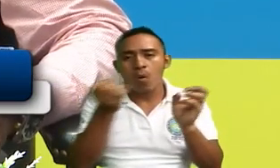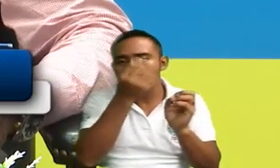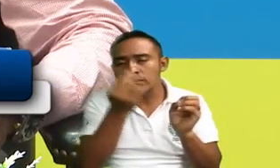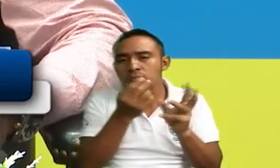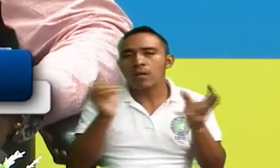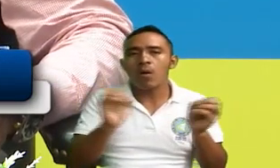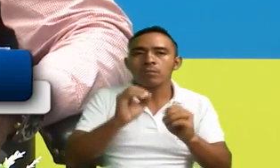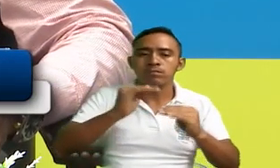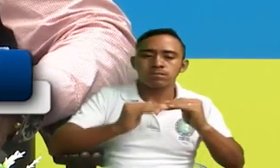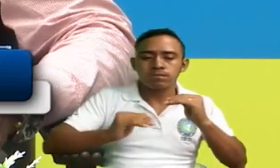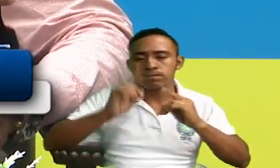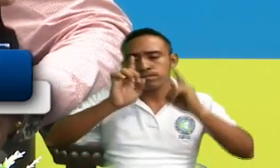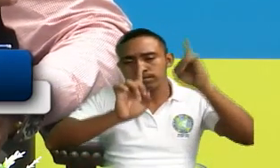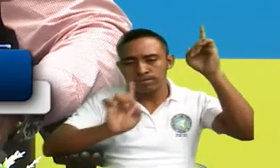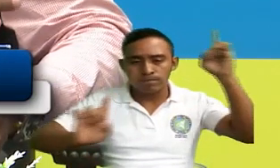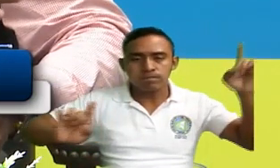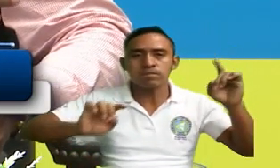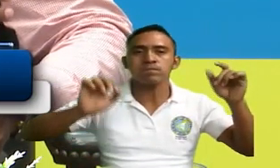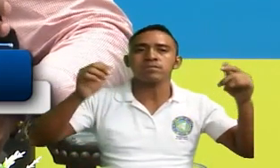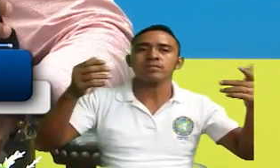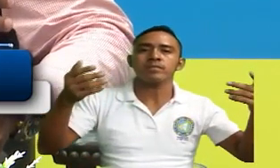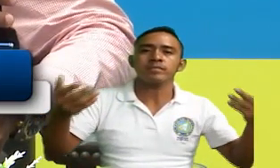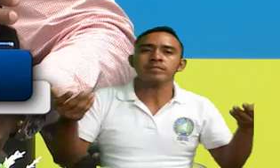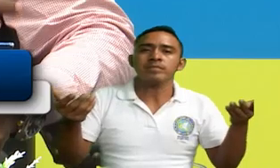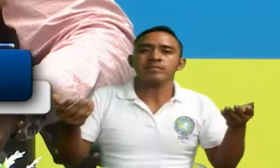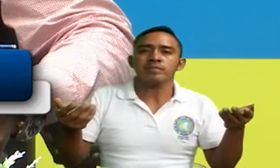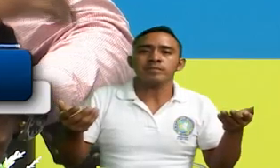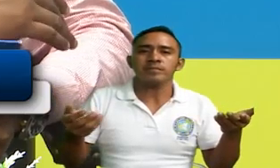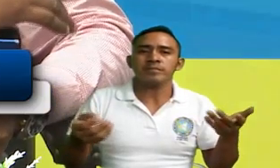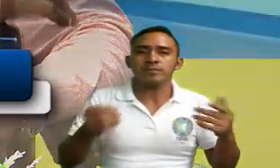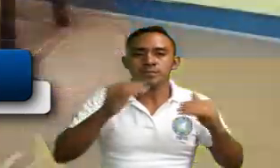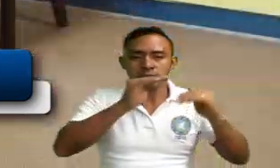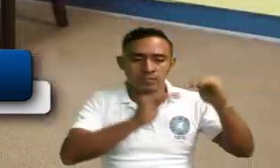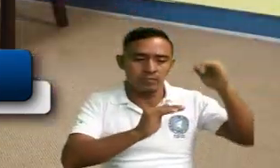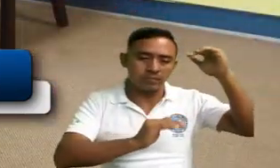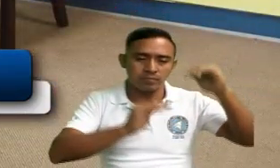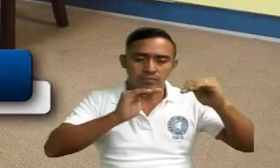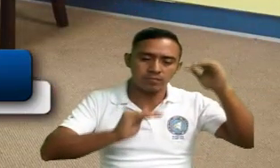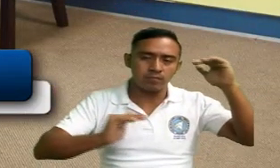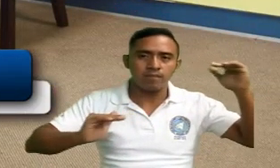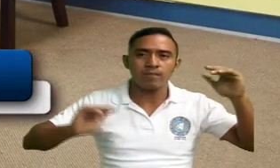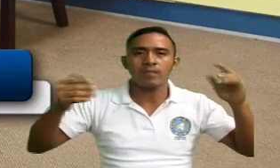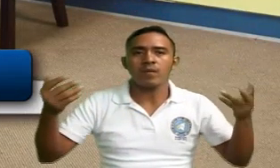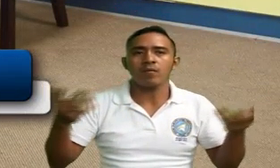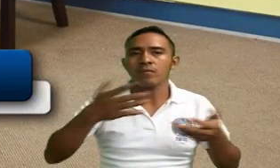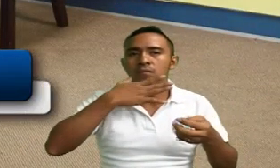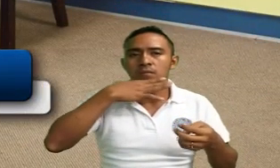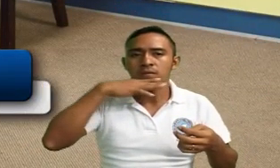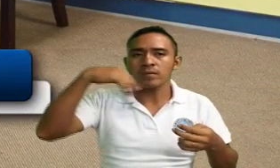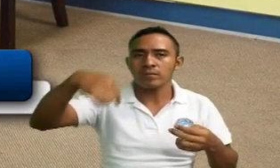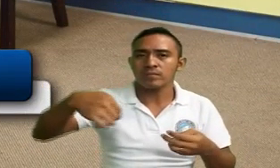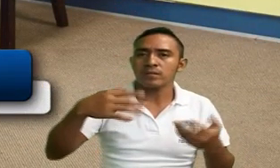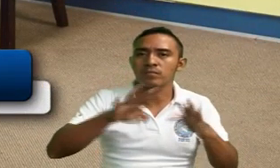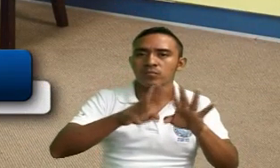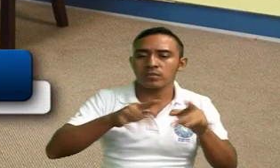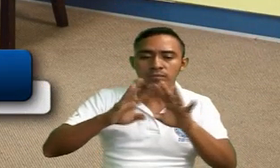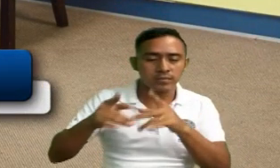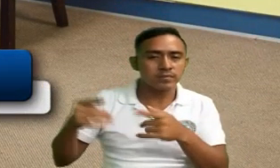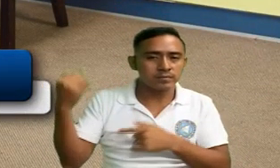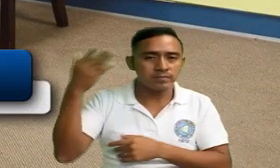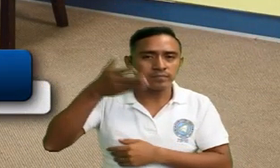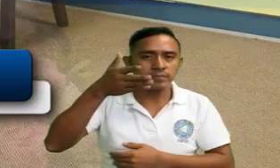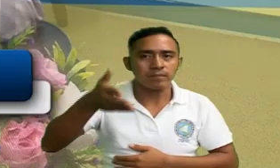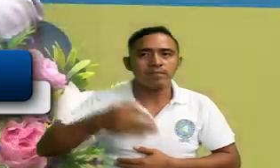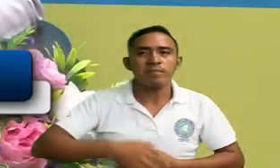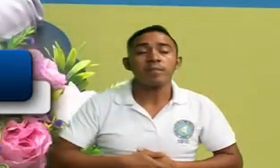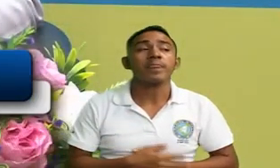hay? O sea, ¿qué nivel de leve o moderado o grave hay en estas pacientes que llegan? Pues